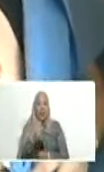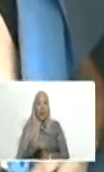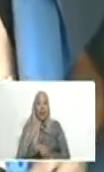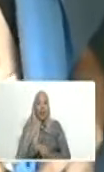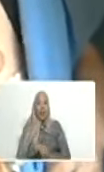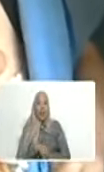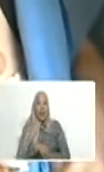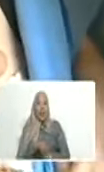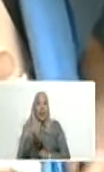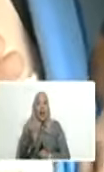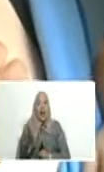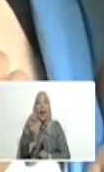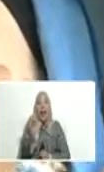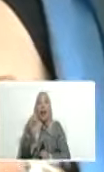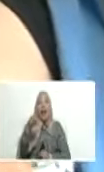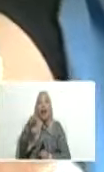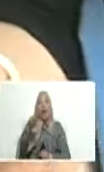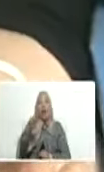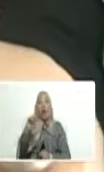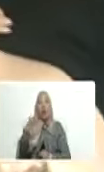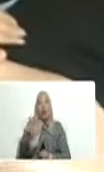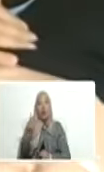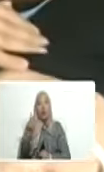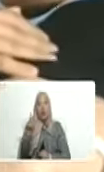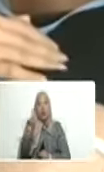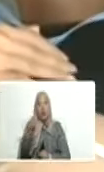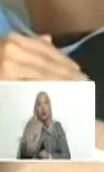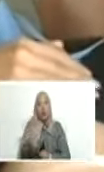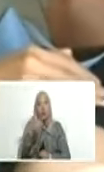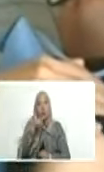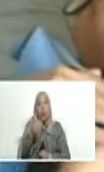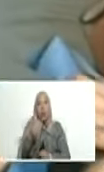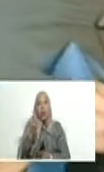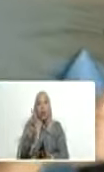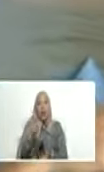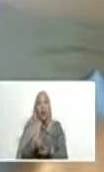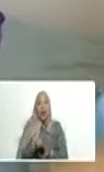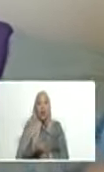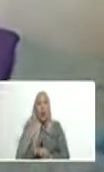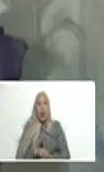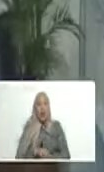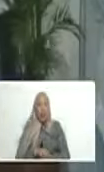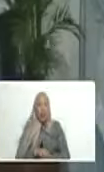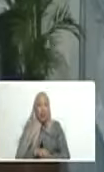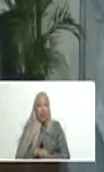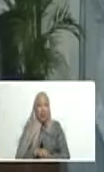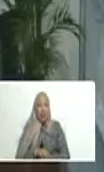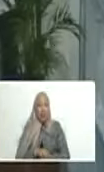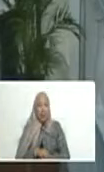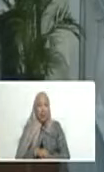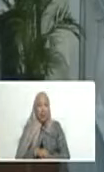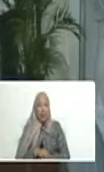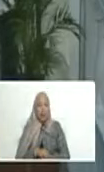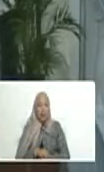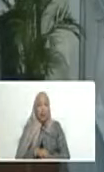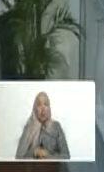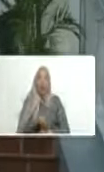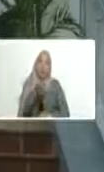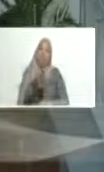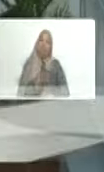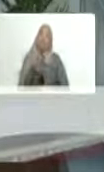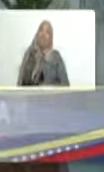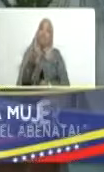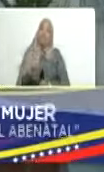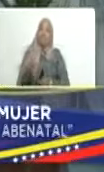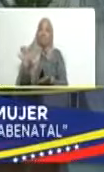pueden decir de allá de mire, mire? Desde mire, mire, usted lo viene diciendo. en su intervención, donde